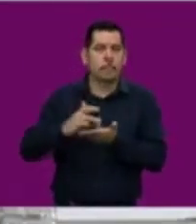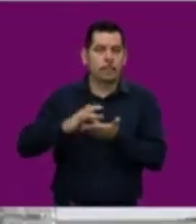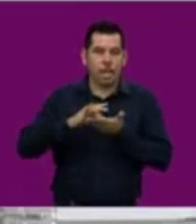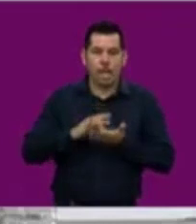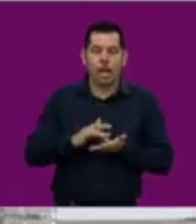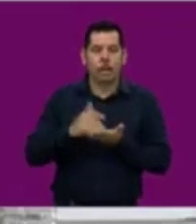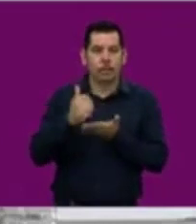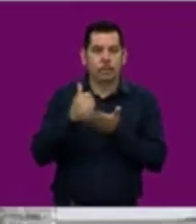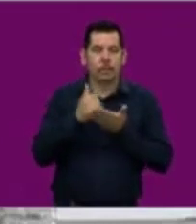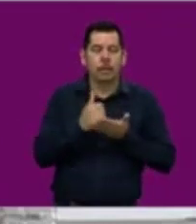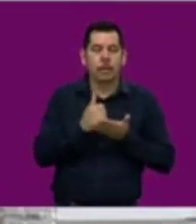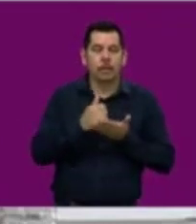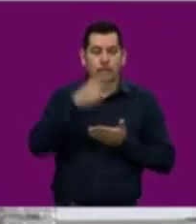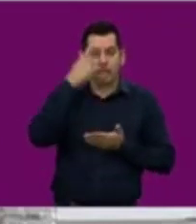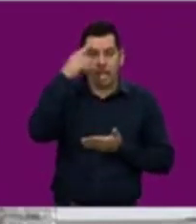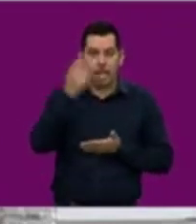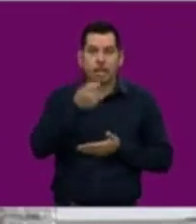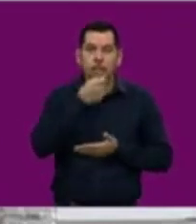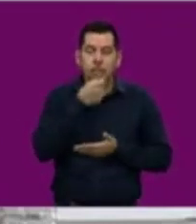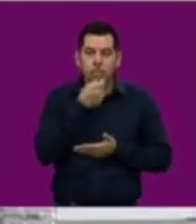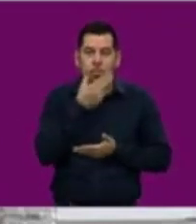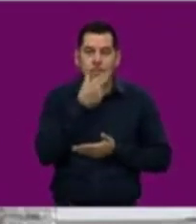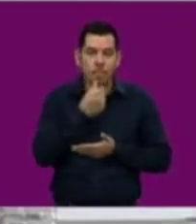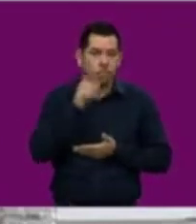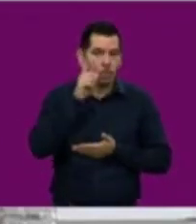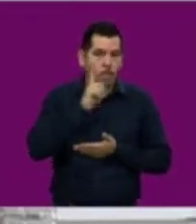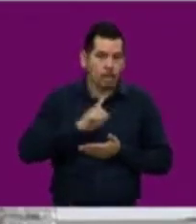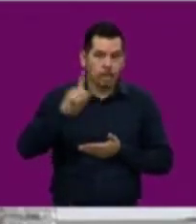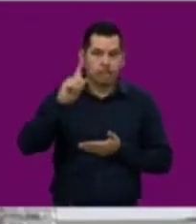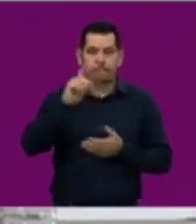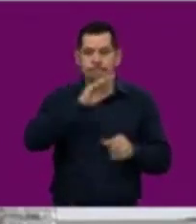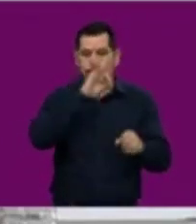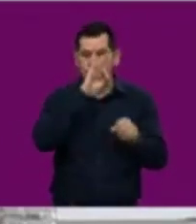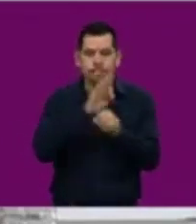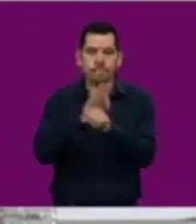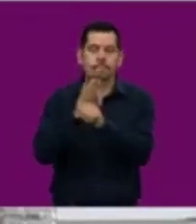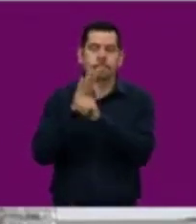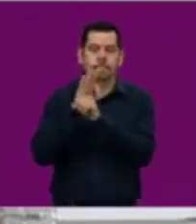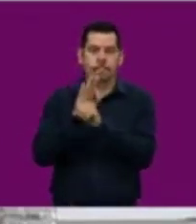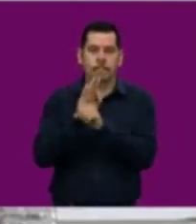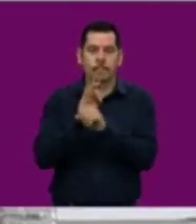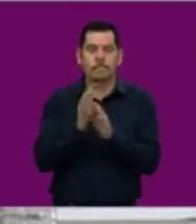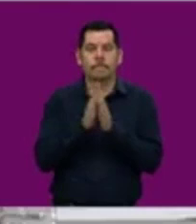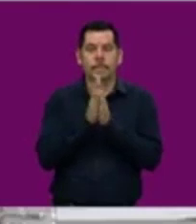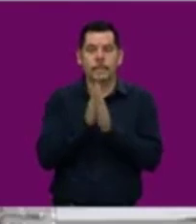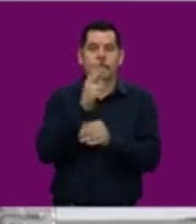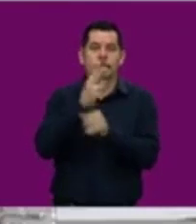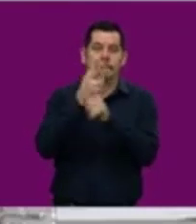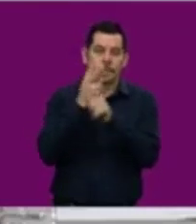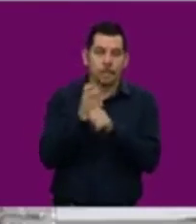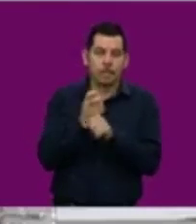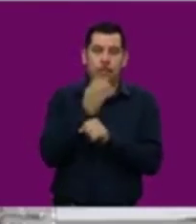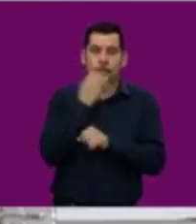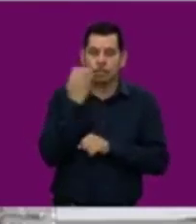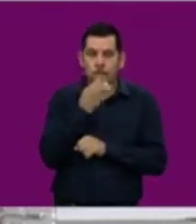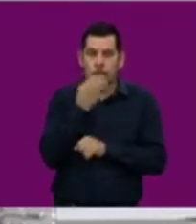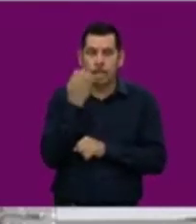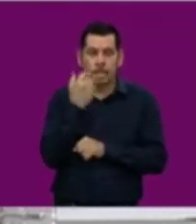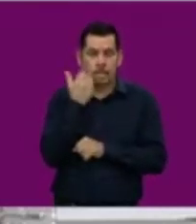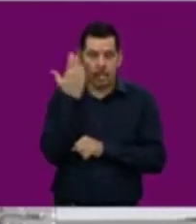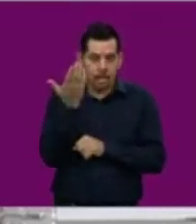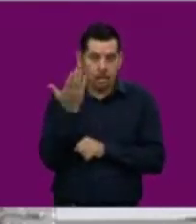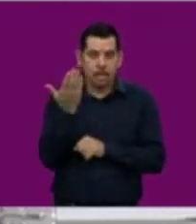beneficio de nuestras niñas niños y adolescentes por lo que invitamos a las escuelas dispuestas interesadas sumarse